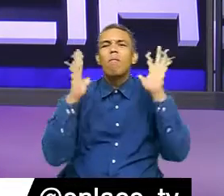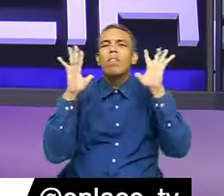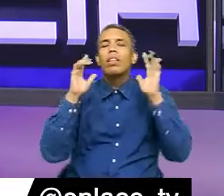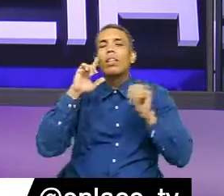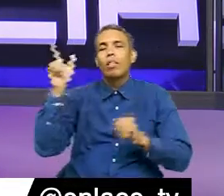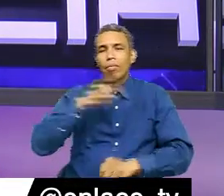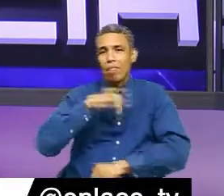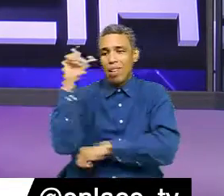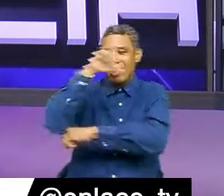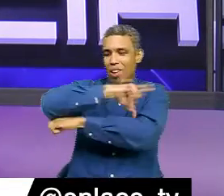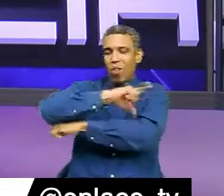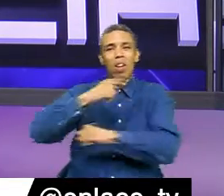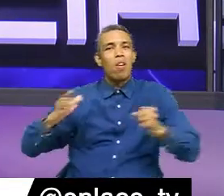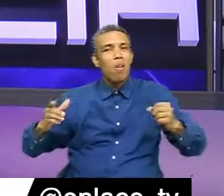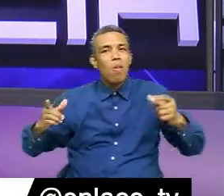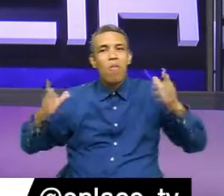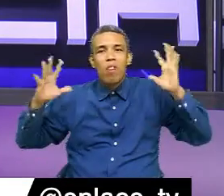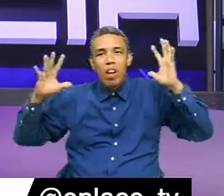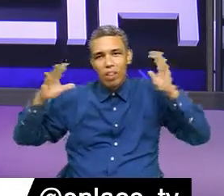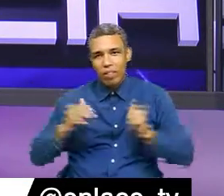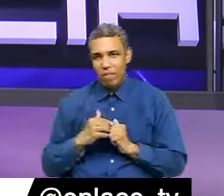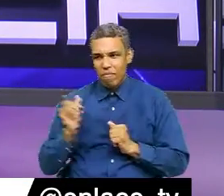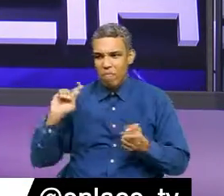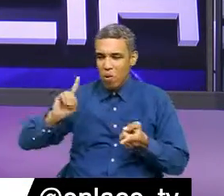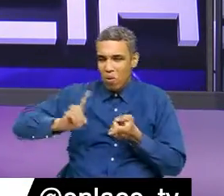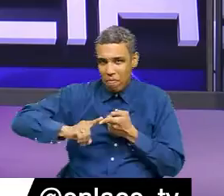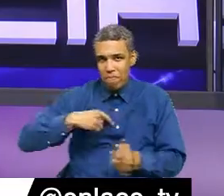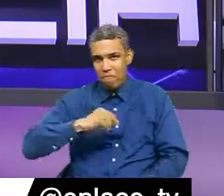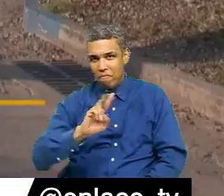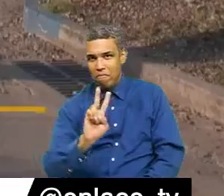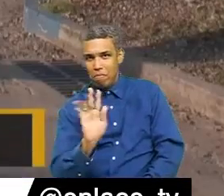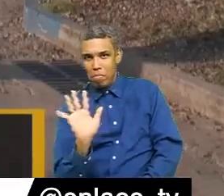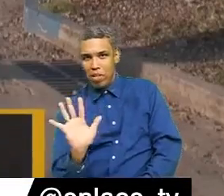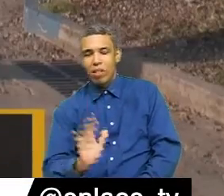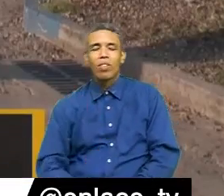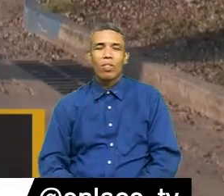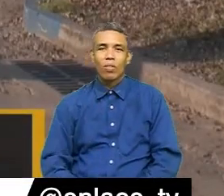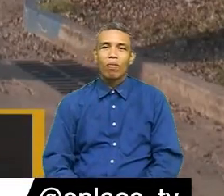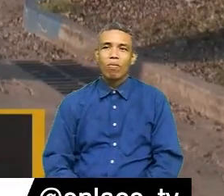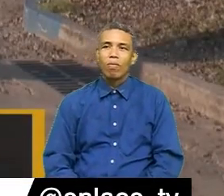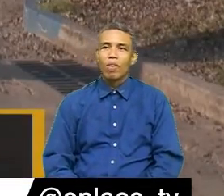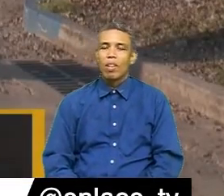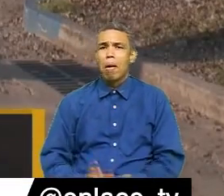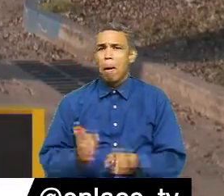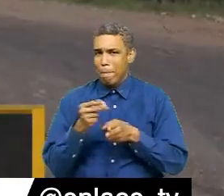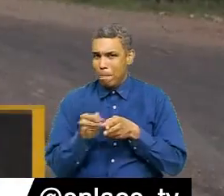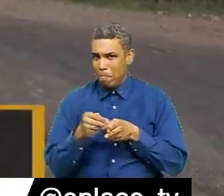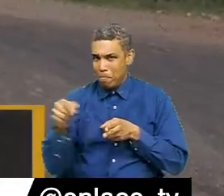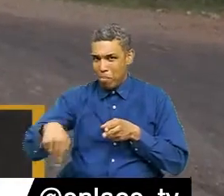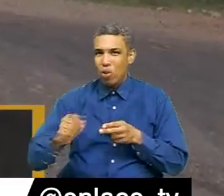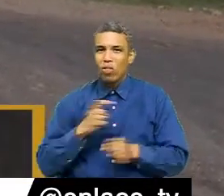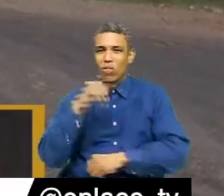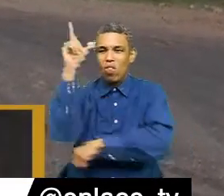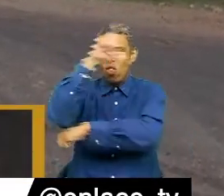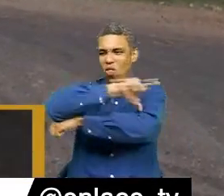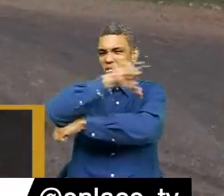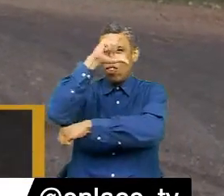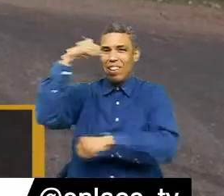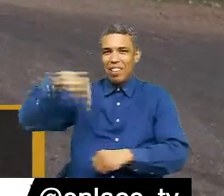y celebrará por lo alto sus primeras bodas de oro. Falta poco tiempo para la gran celebración del aniversario de la vereda Los